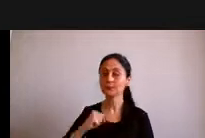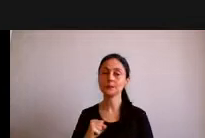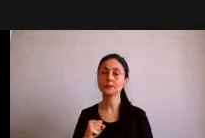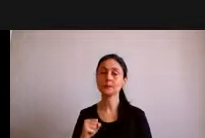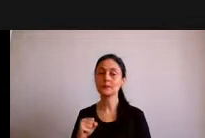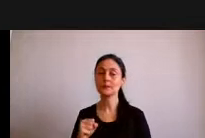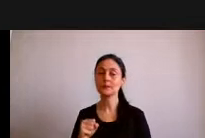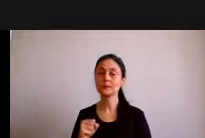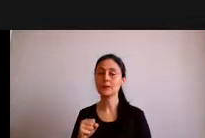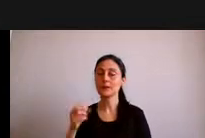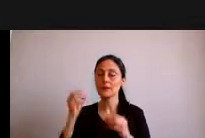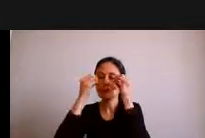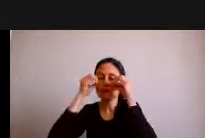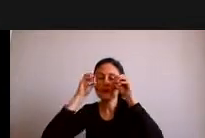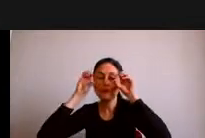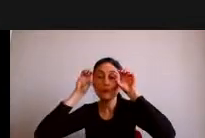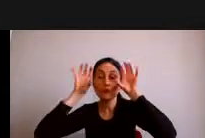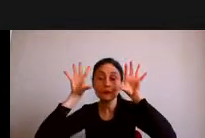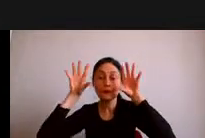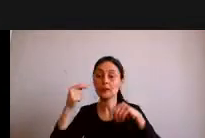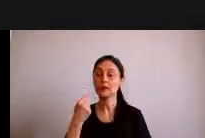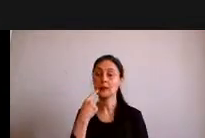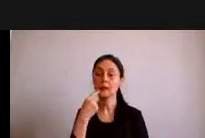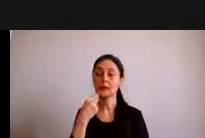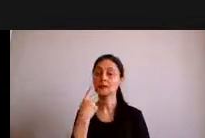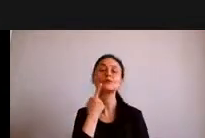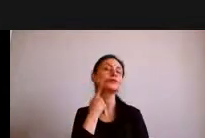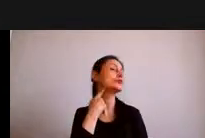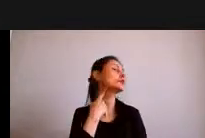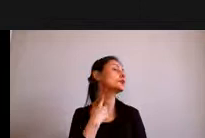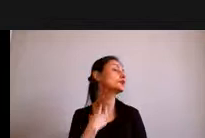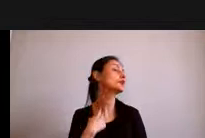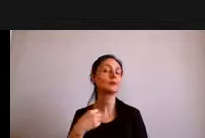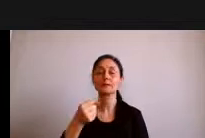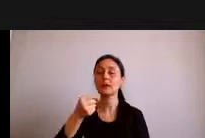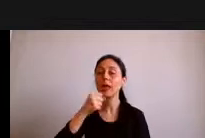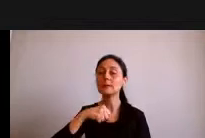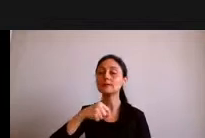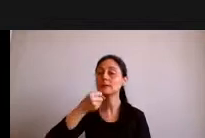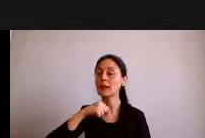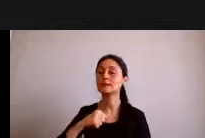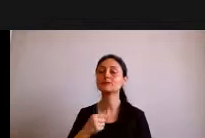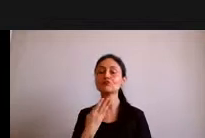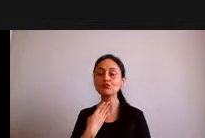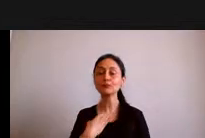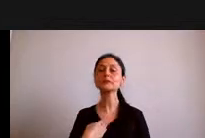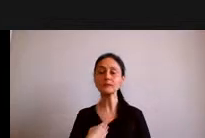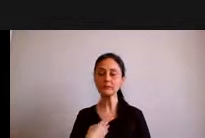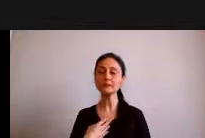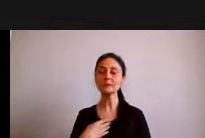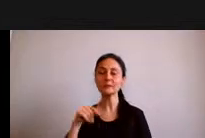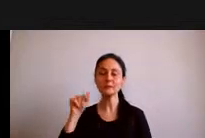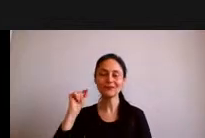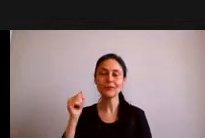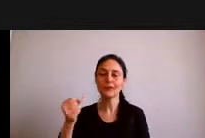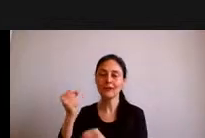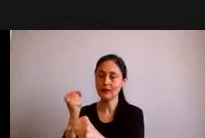ejemplo, se está probando aspectos de deglución y está comiendo un helado, ¿ya? Entonces, en el fondo este trabajo